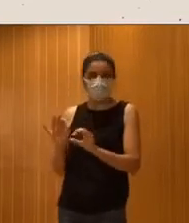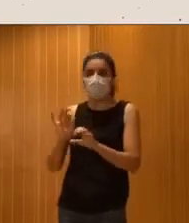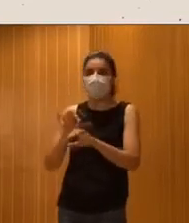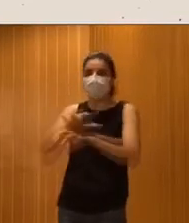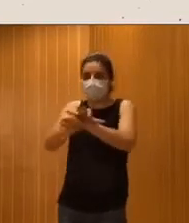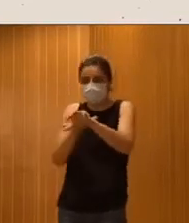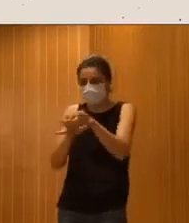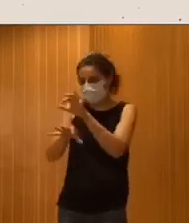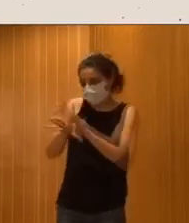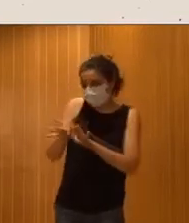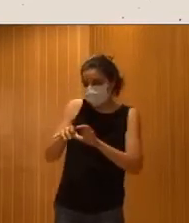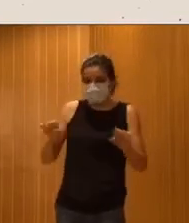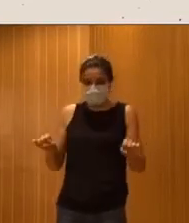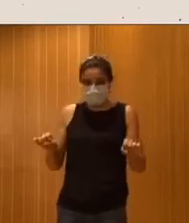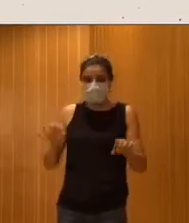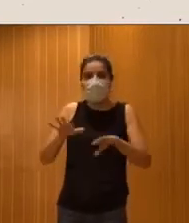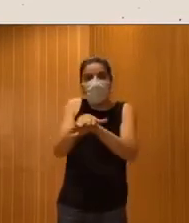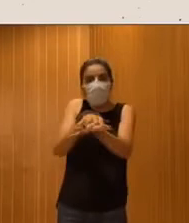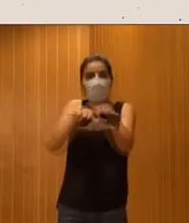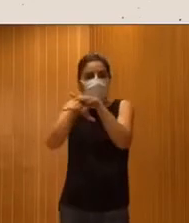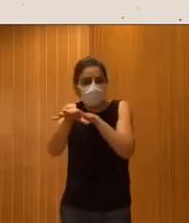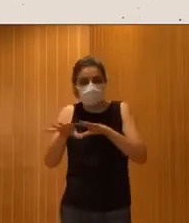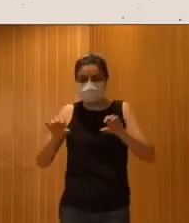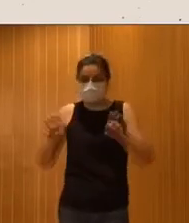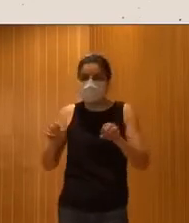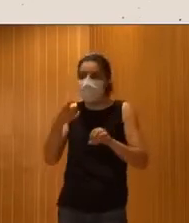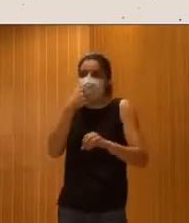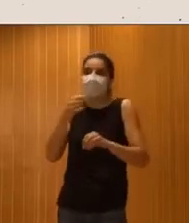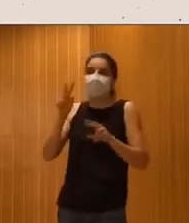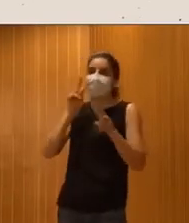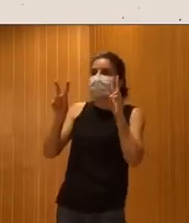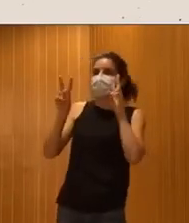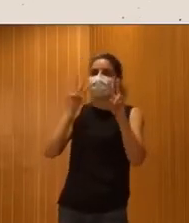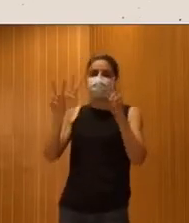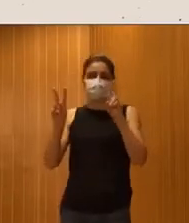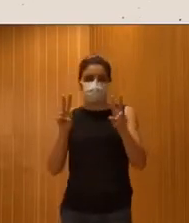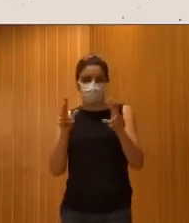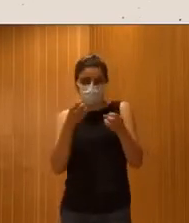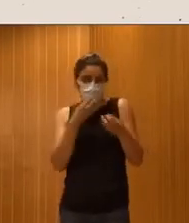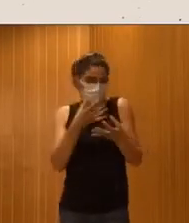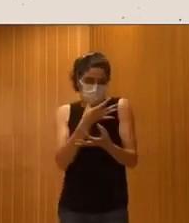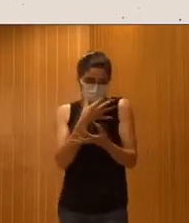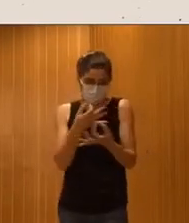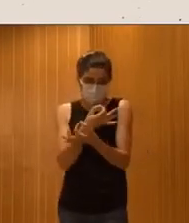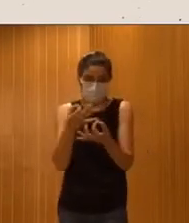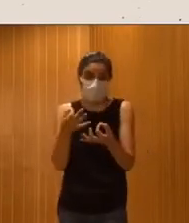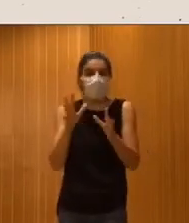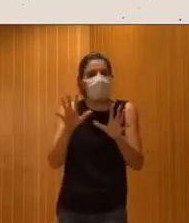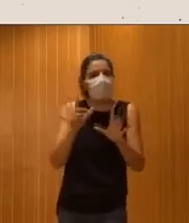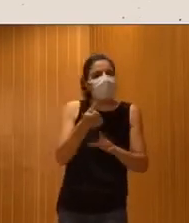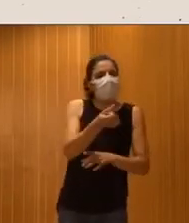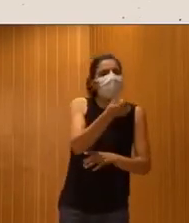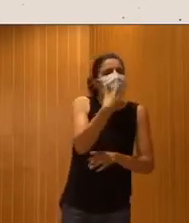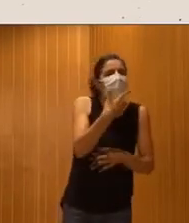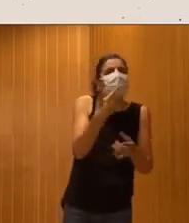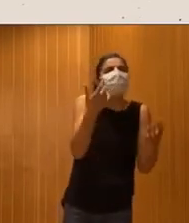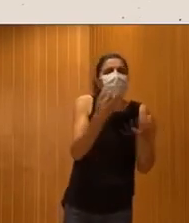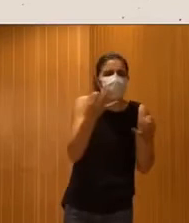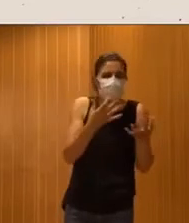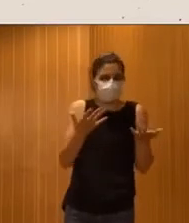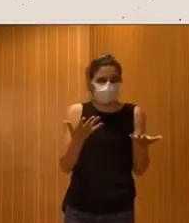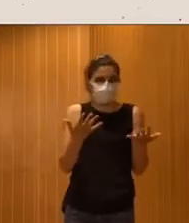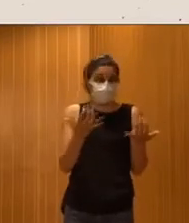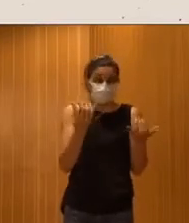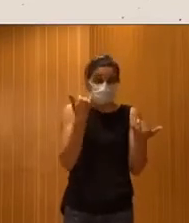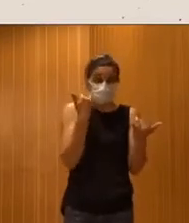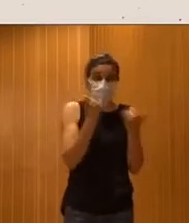me pones unas muñequeras, me pones unos guantes, yo qué sé, eso es fácil de ver, ¿no? Eso lo podemos observar muy bien, pero una sujeción química, ahí te